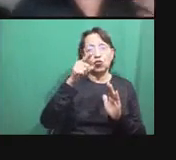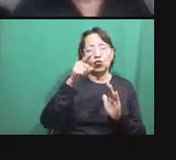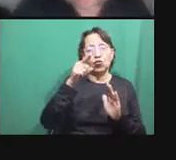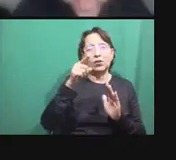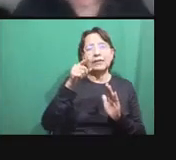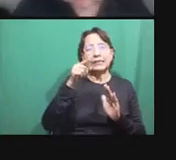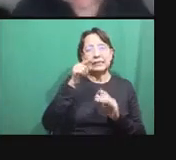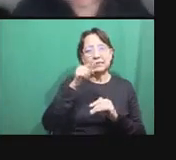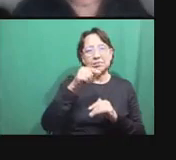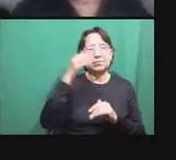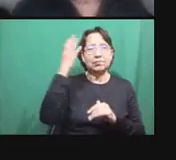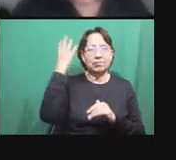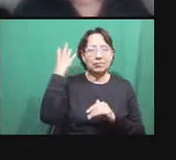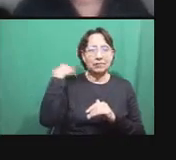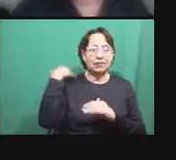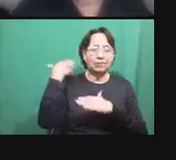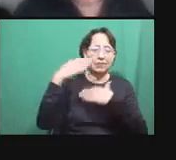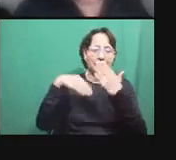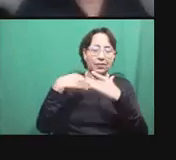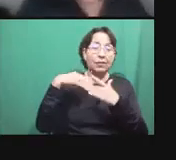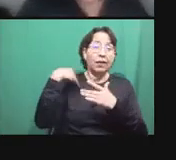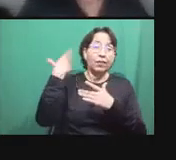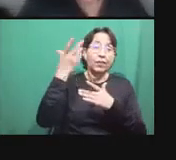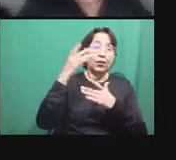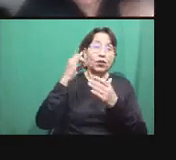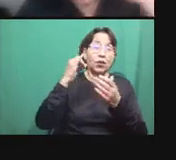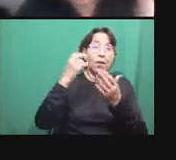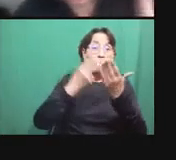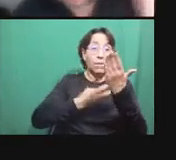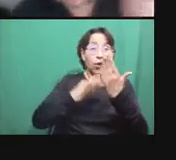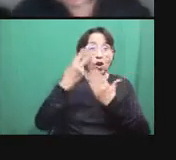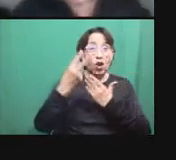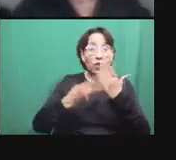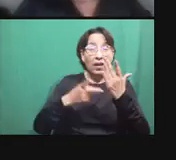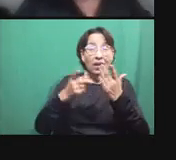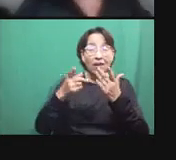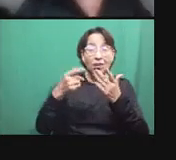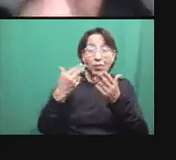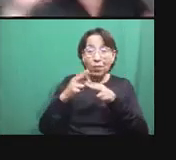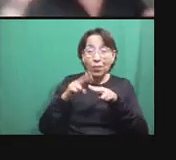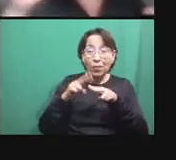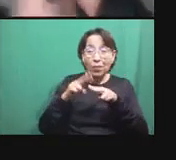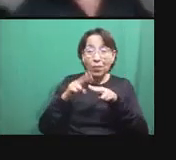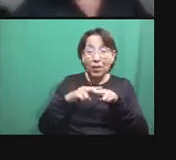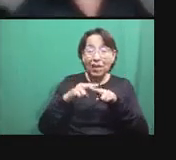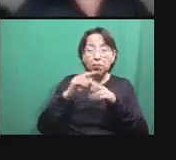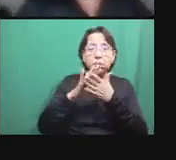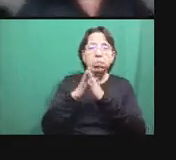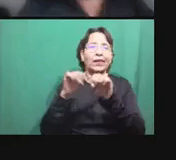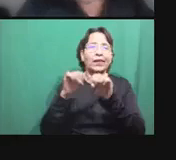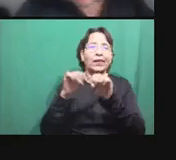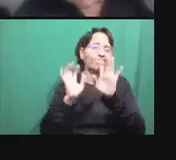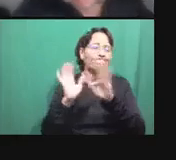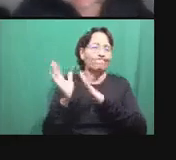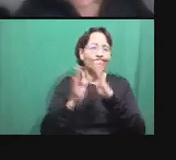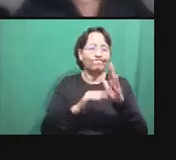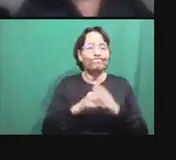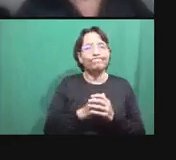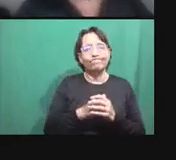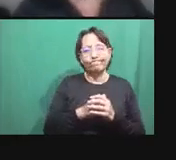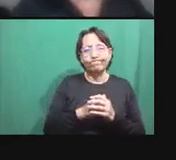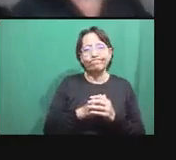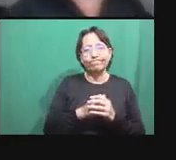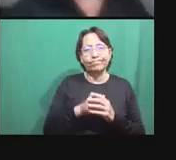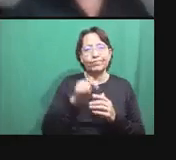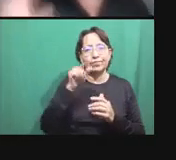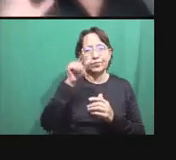a destruirse nuevamente con el proyecto del metro. Evidentemente una de las efigies más importantes pues ha sido esta, la de